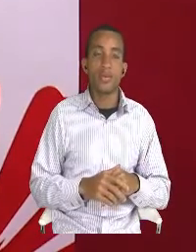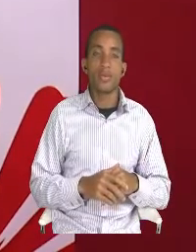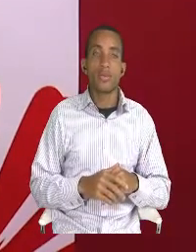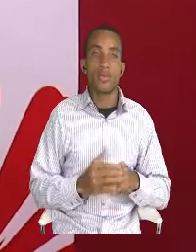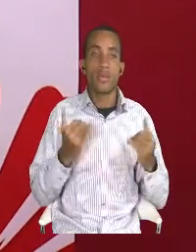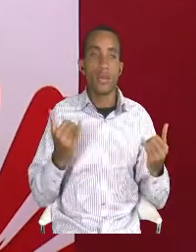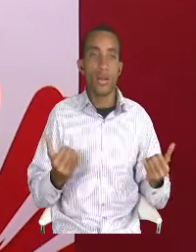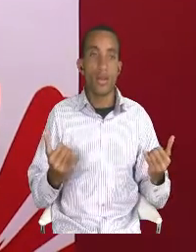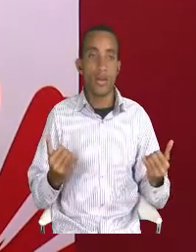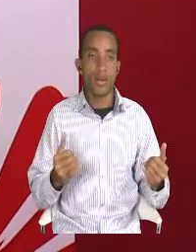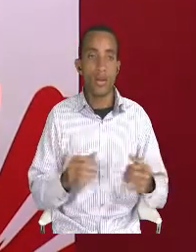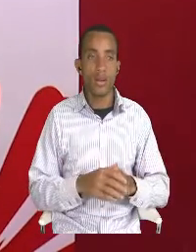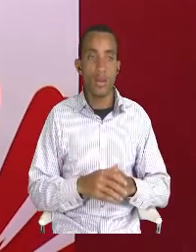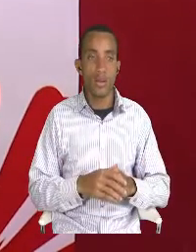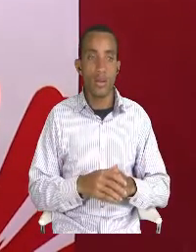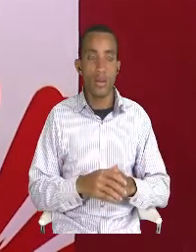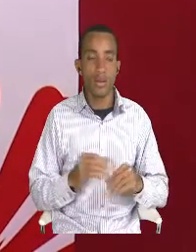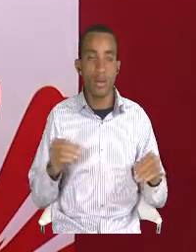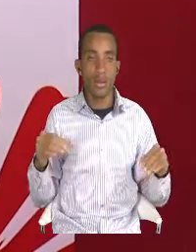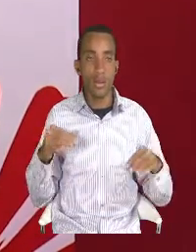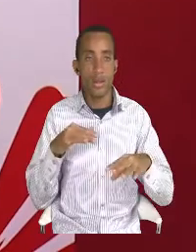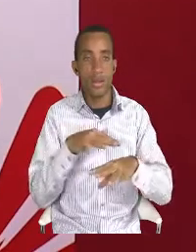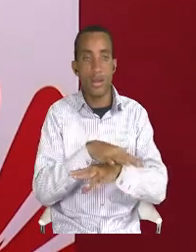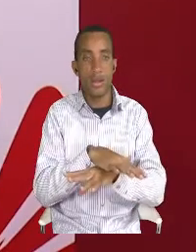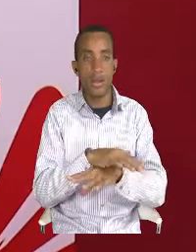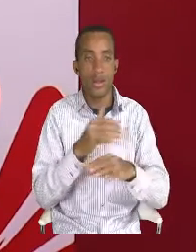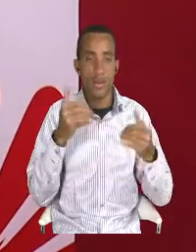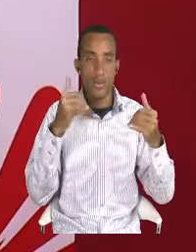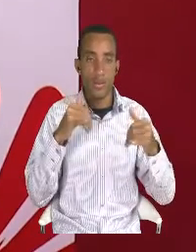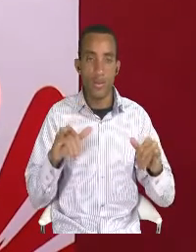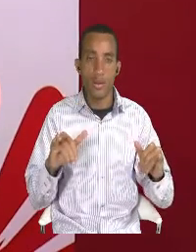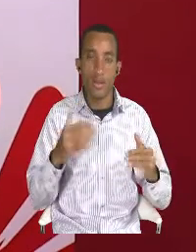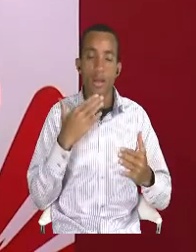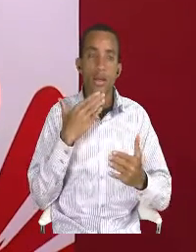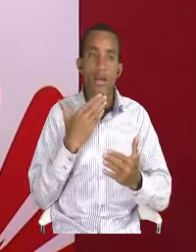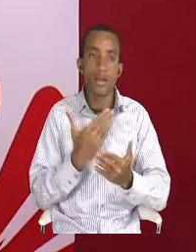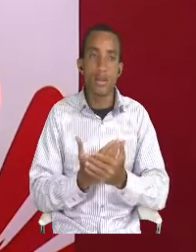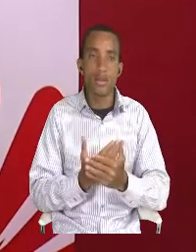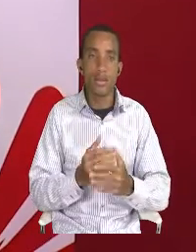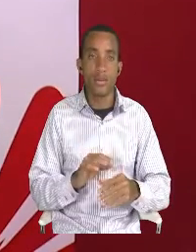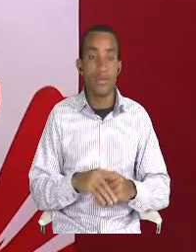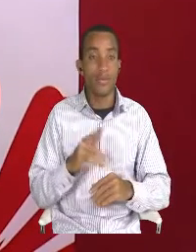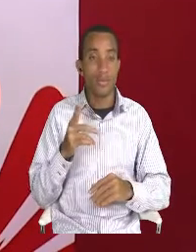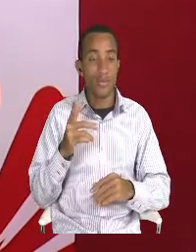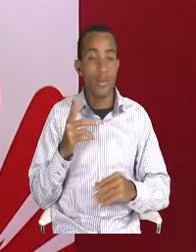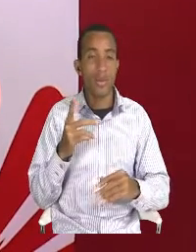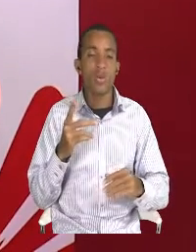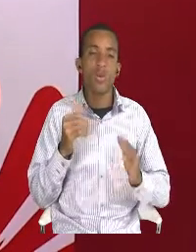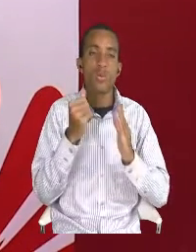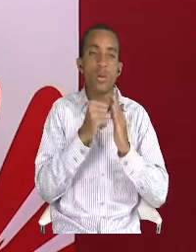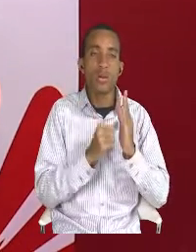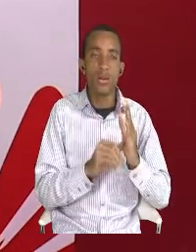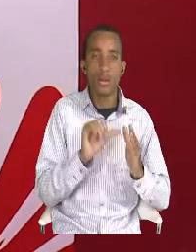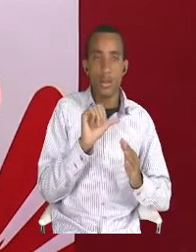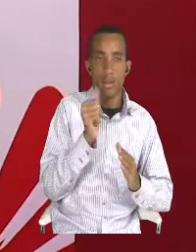a nuestra recta final. Muchísimas gracias por acompañarnos aquí en casa. Recuerde que nuestro programa va a partir de las 10 de la